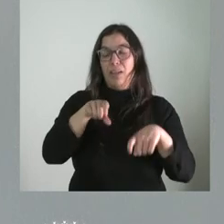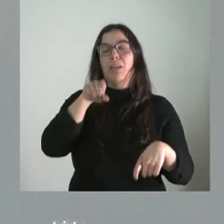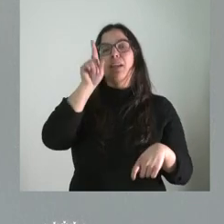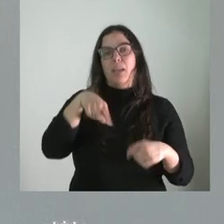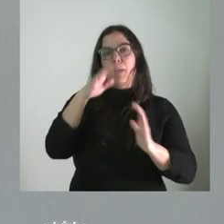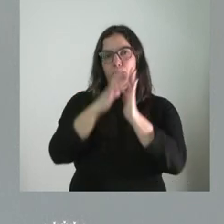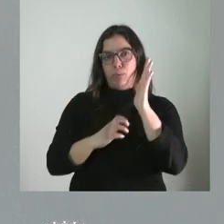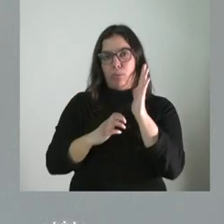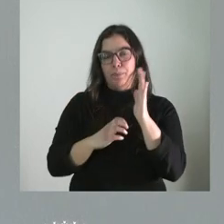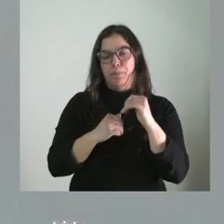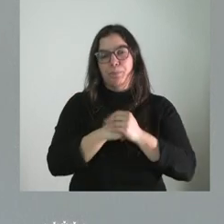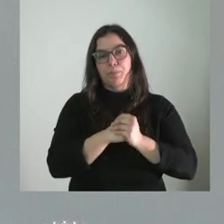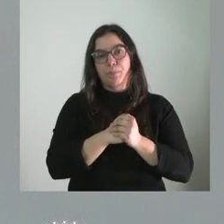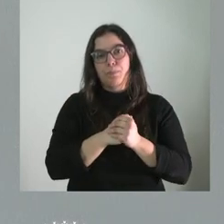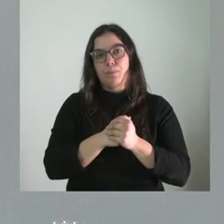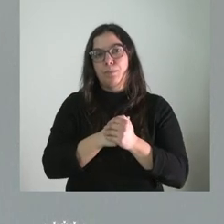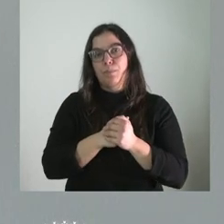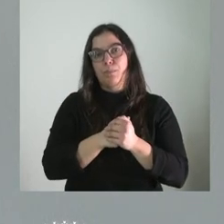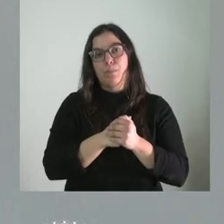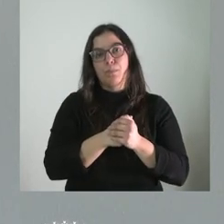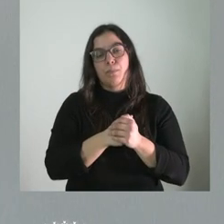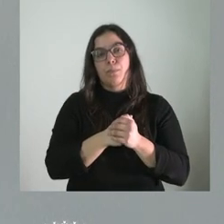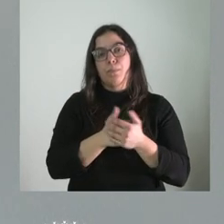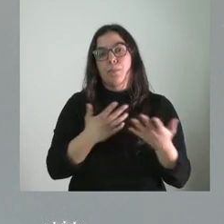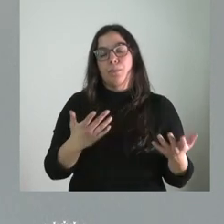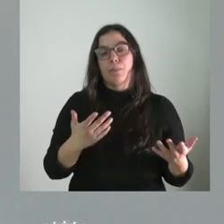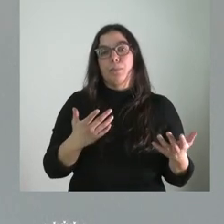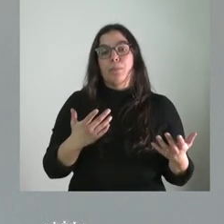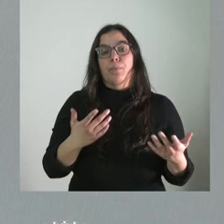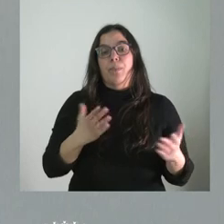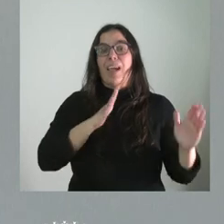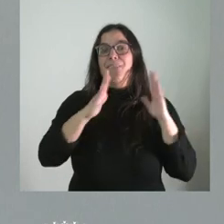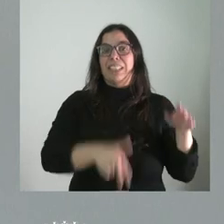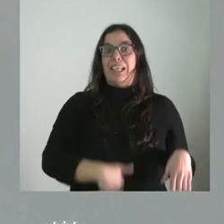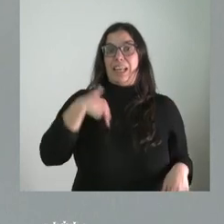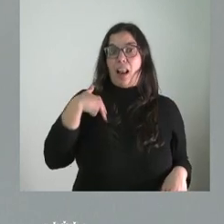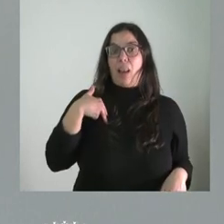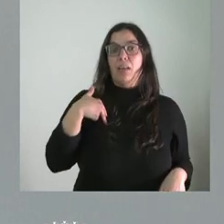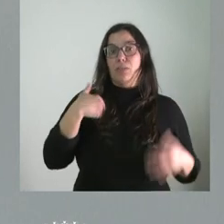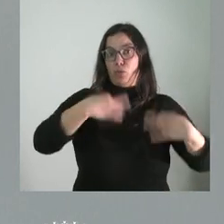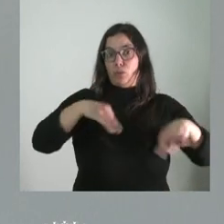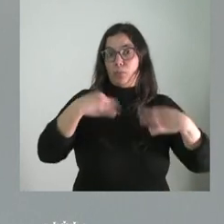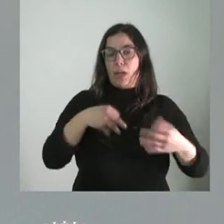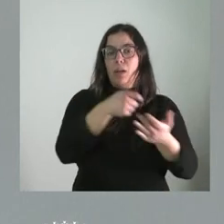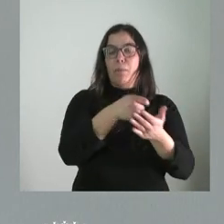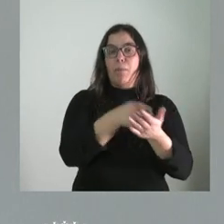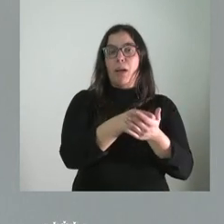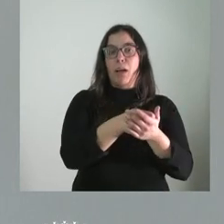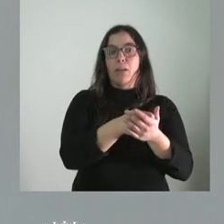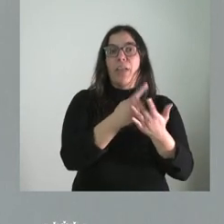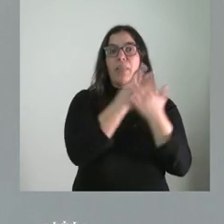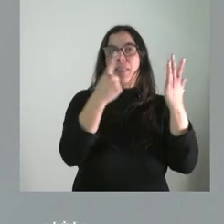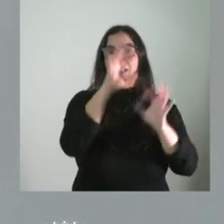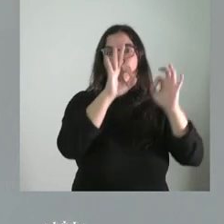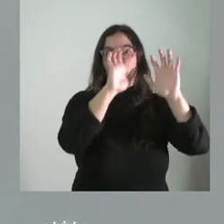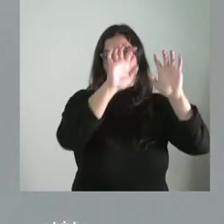a la prueba de acceso a la universidad en lo que se refiere a la fase general y ordinaria se pagará cerca de un 16%